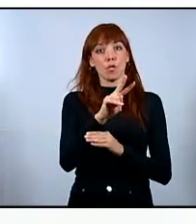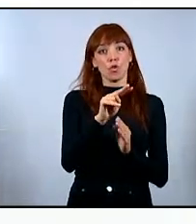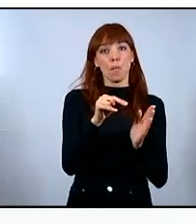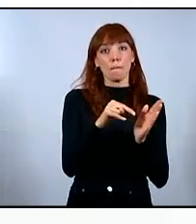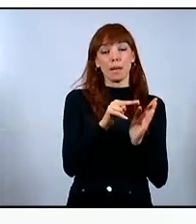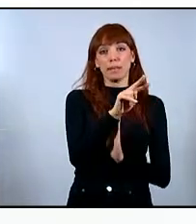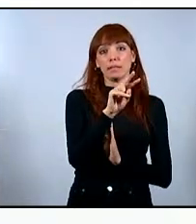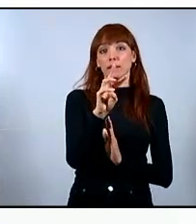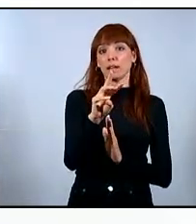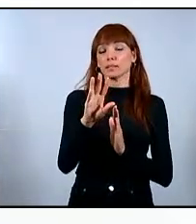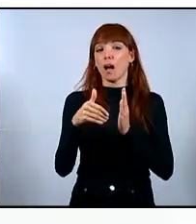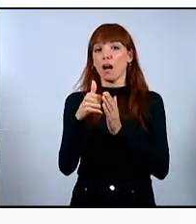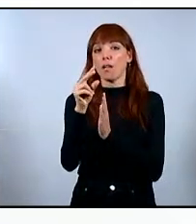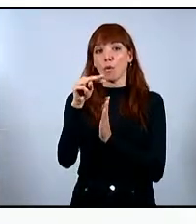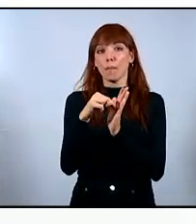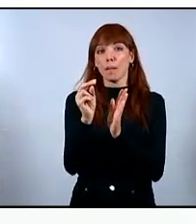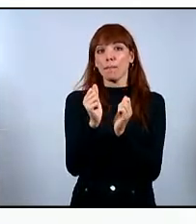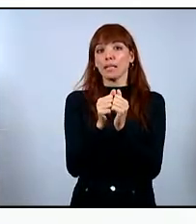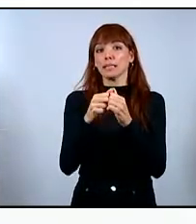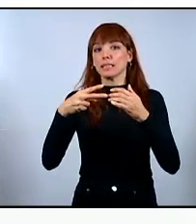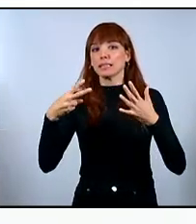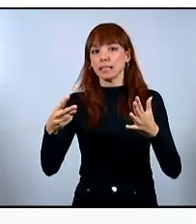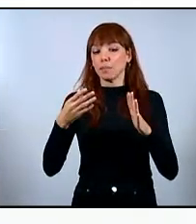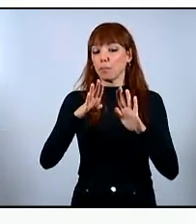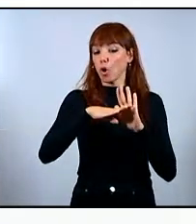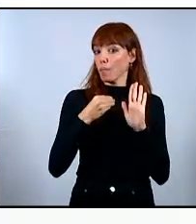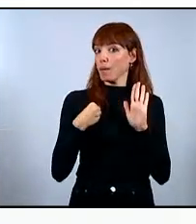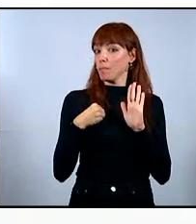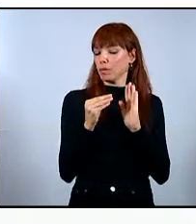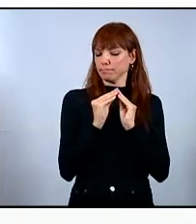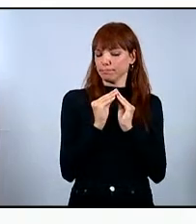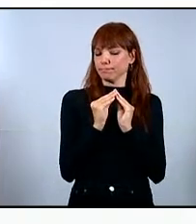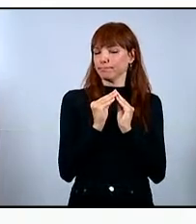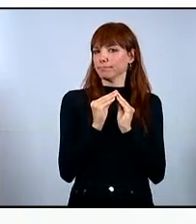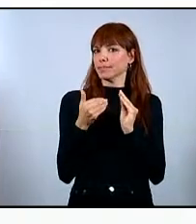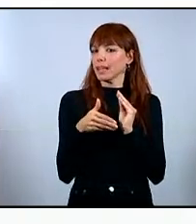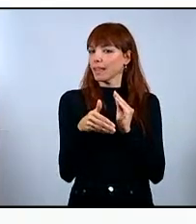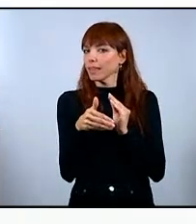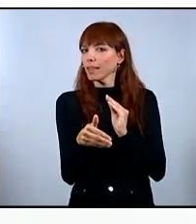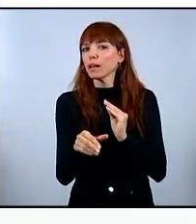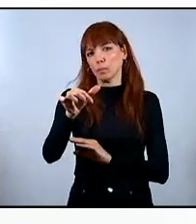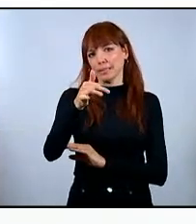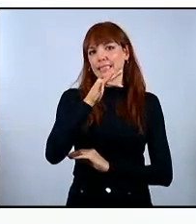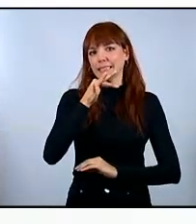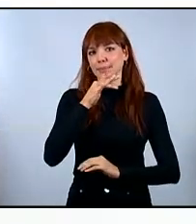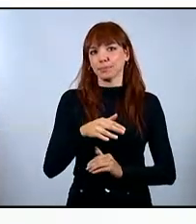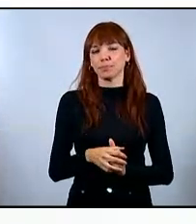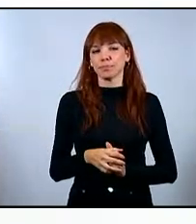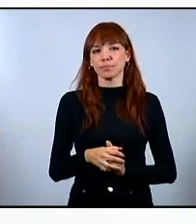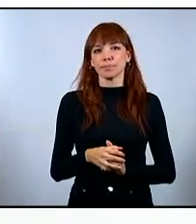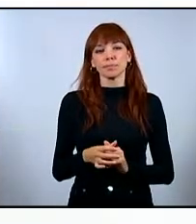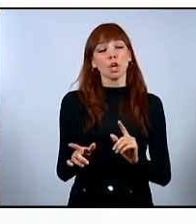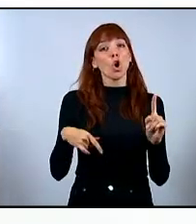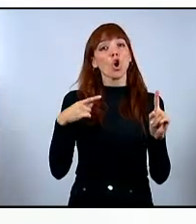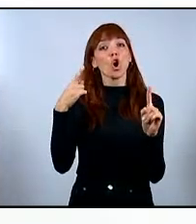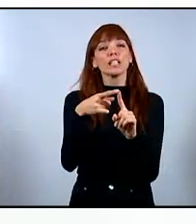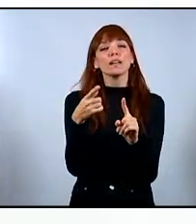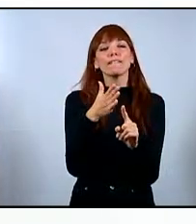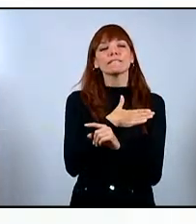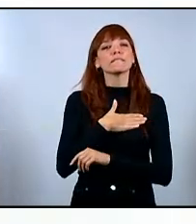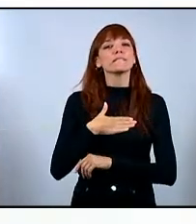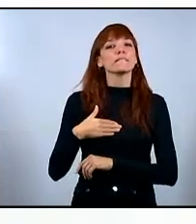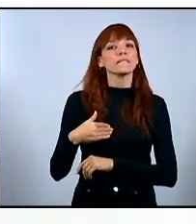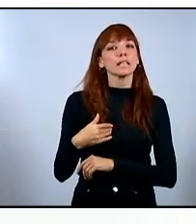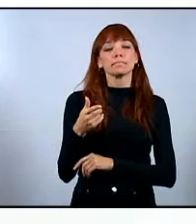2023-2027, que ya se está elaborando y que aprobaremos en una siguiente fase. Asimismo, y con el objeto de facilitar